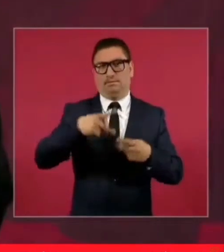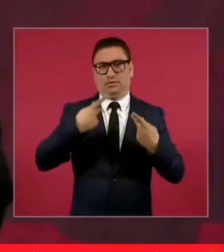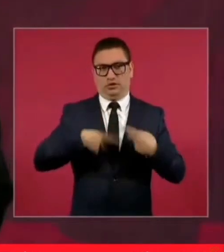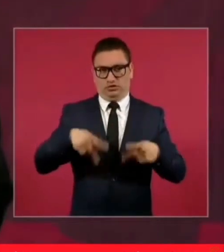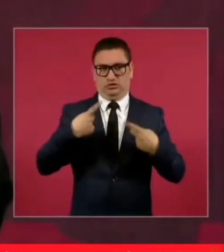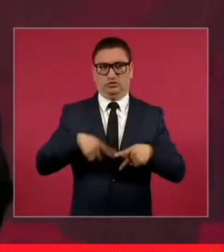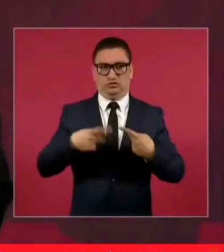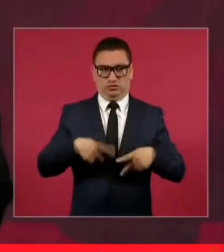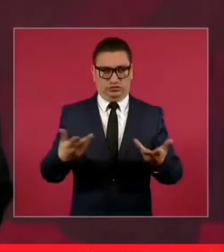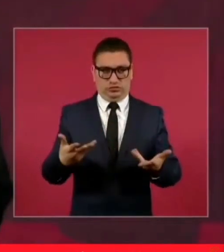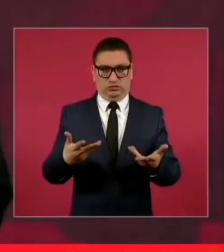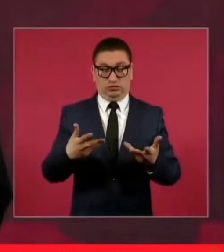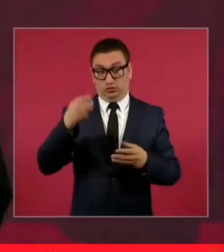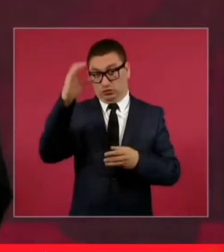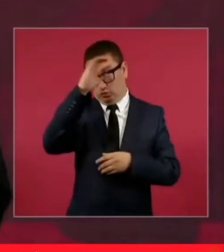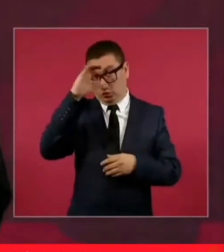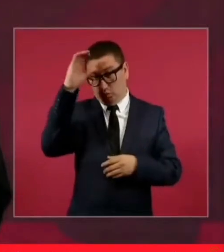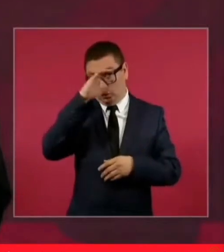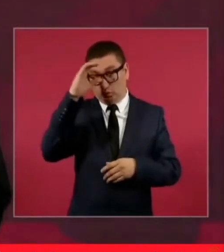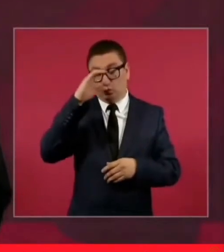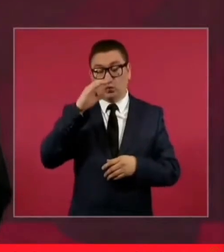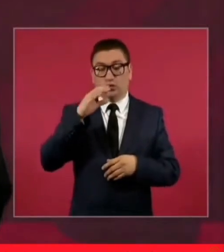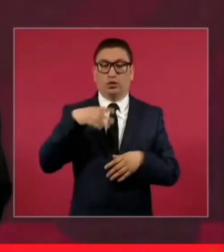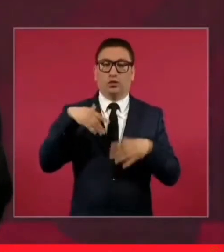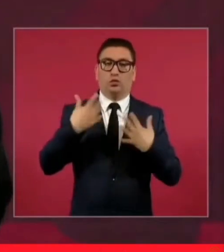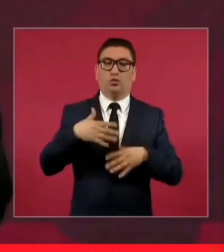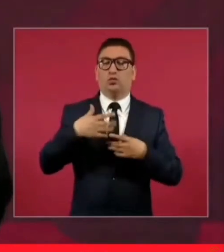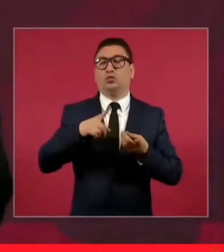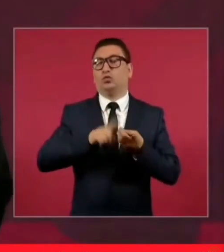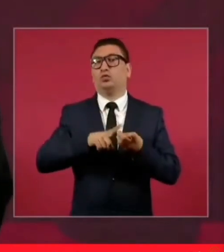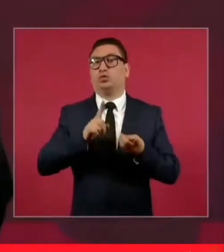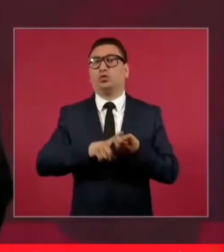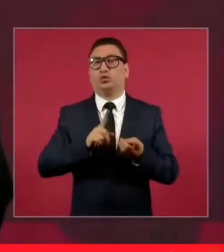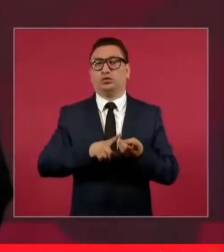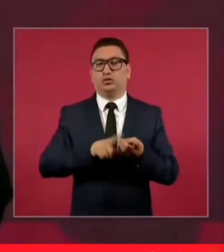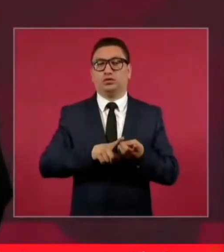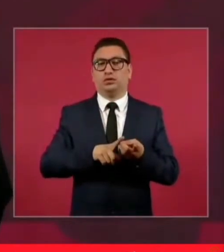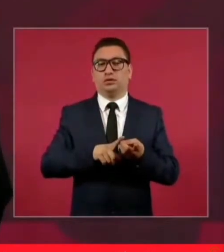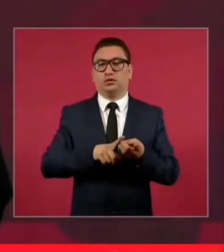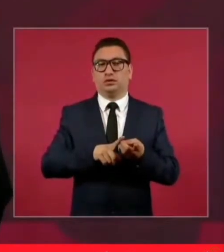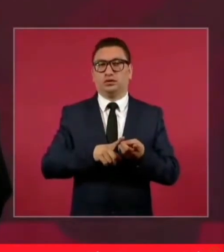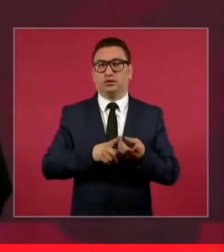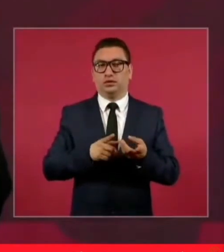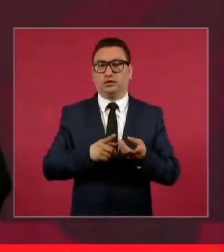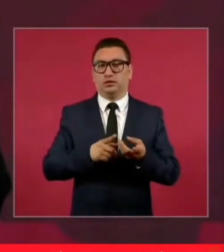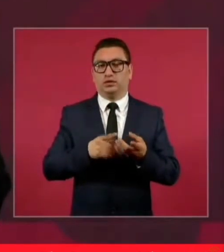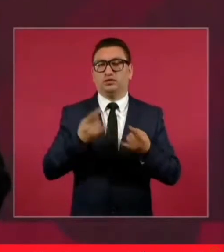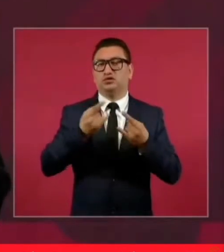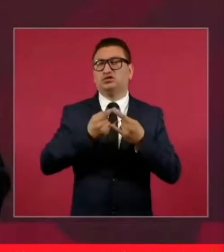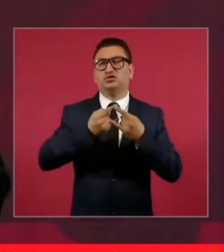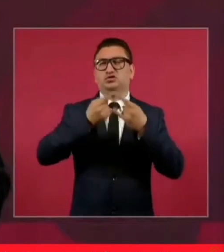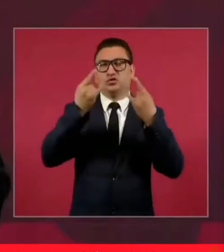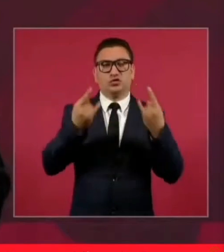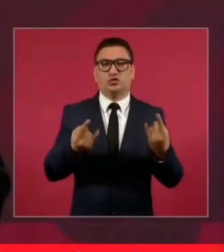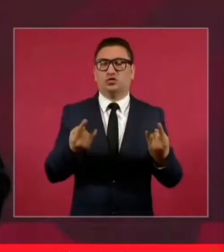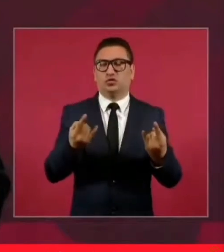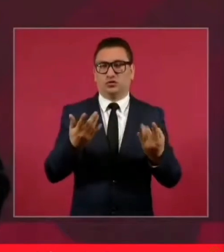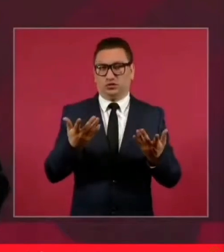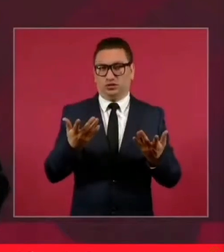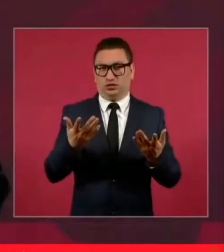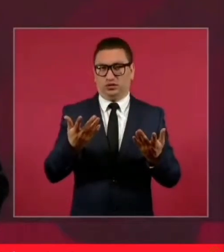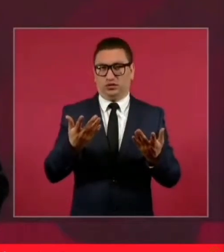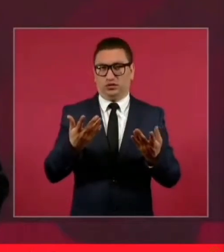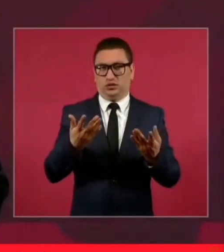Estamos hablando de las culturas. ¿En dónde? la historia